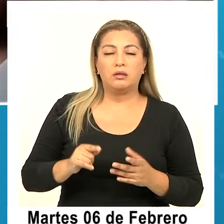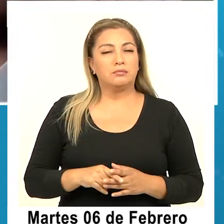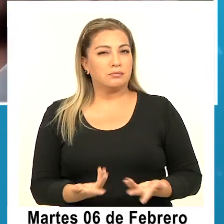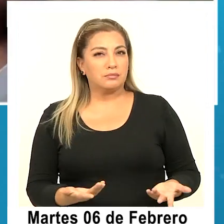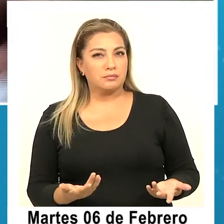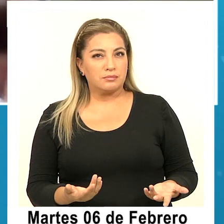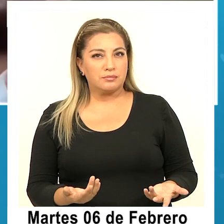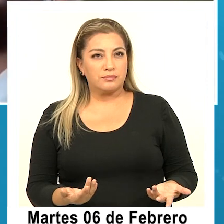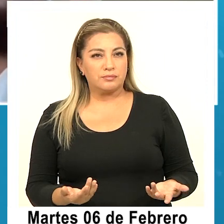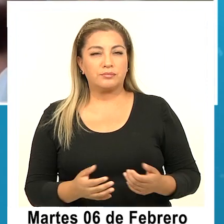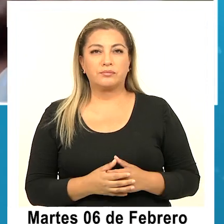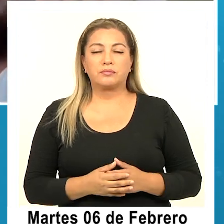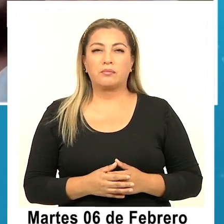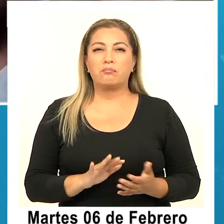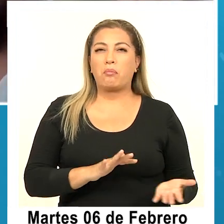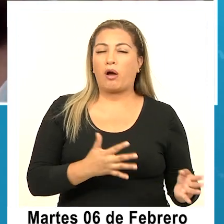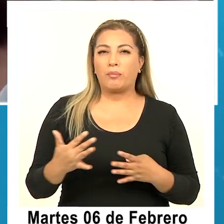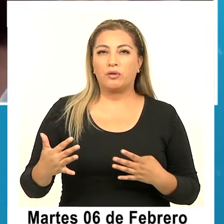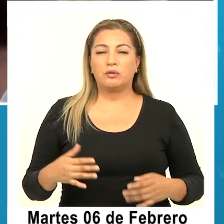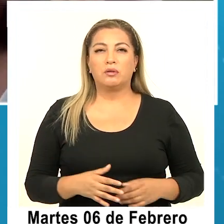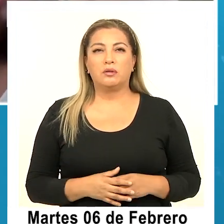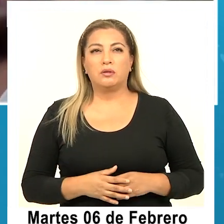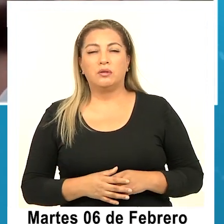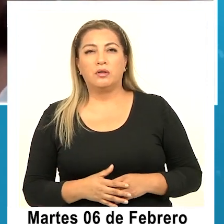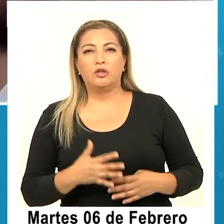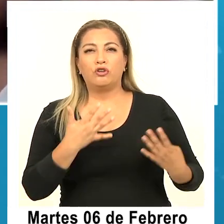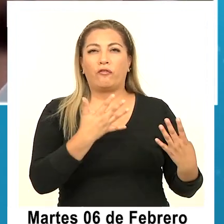que sobre el